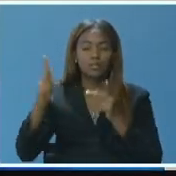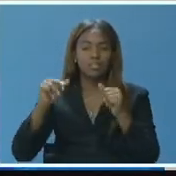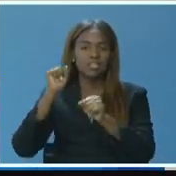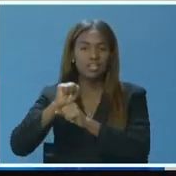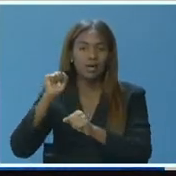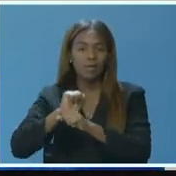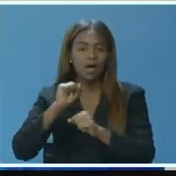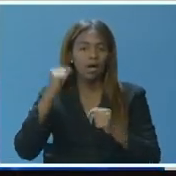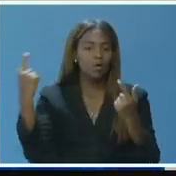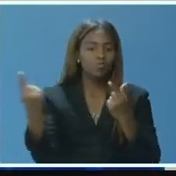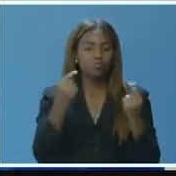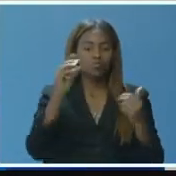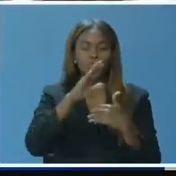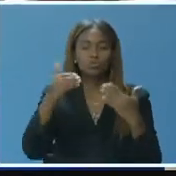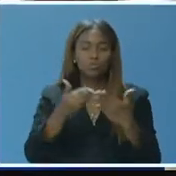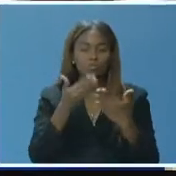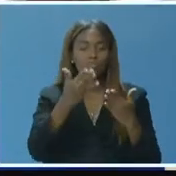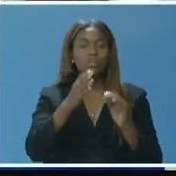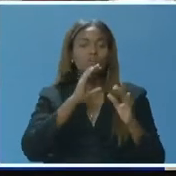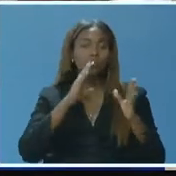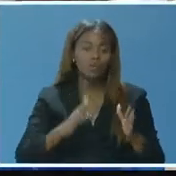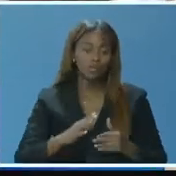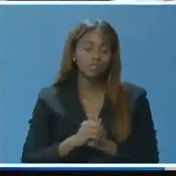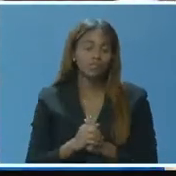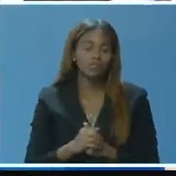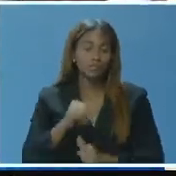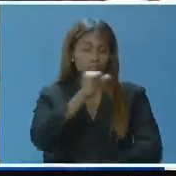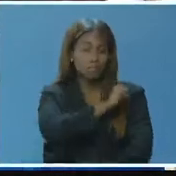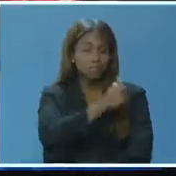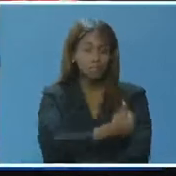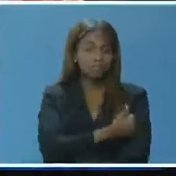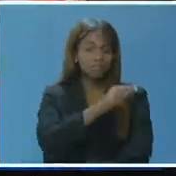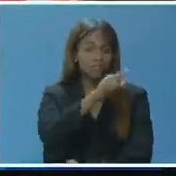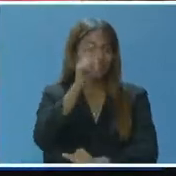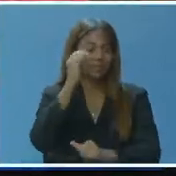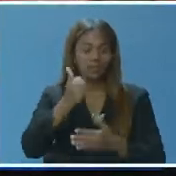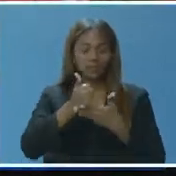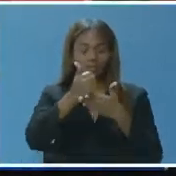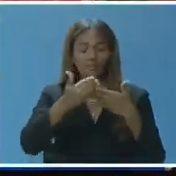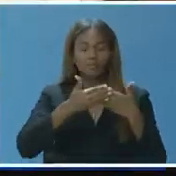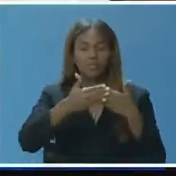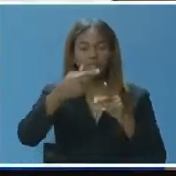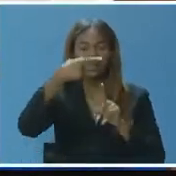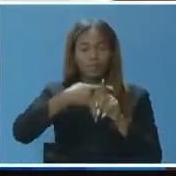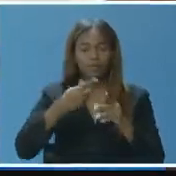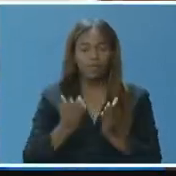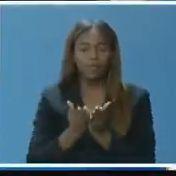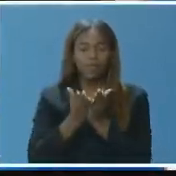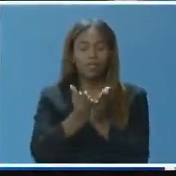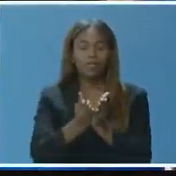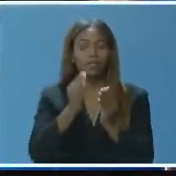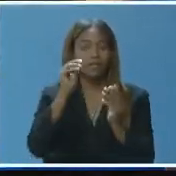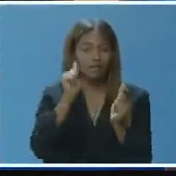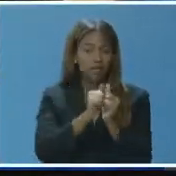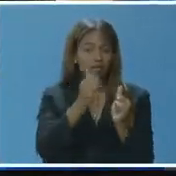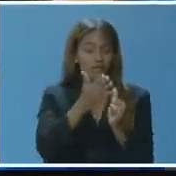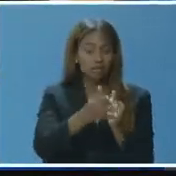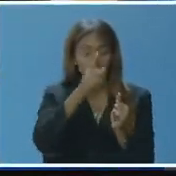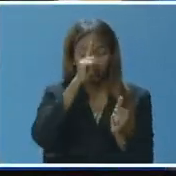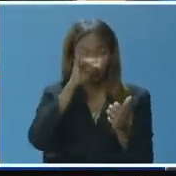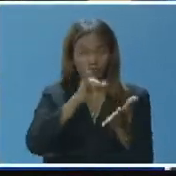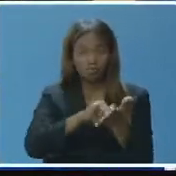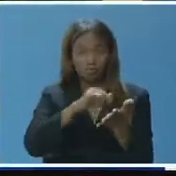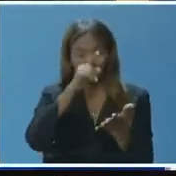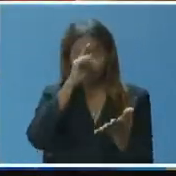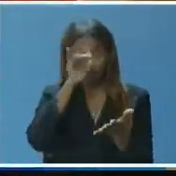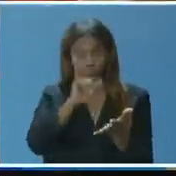medios de comunicación. Las localidades que serán beneficiadas a partir del mes de octubre de manera simultánea son la sede